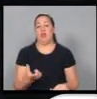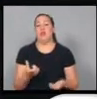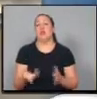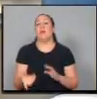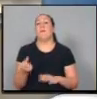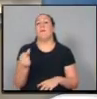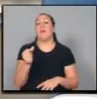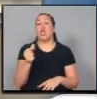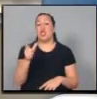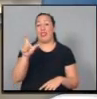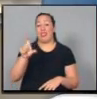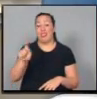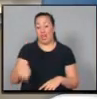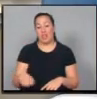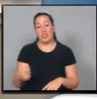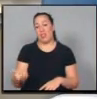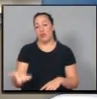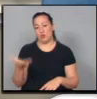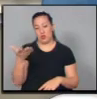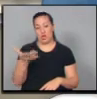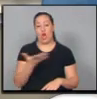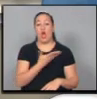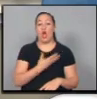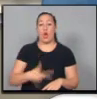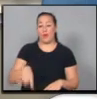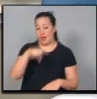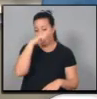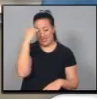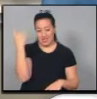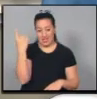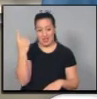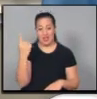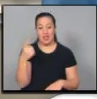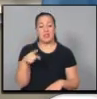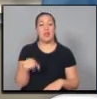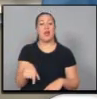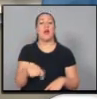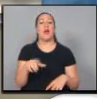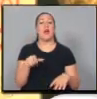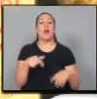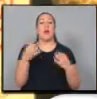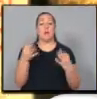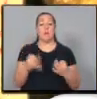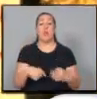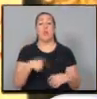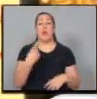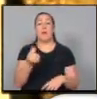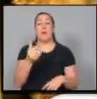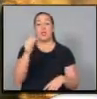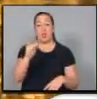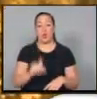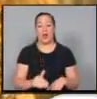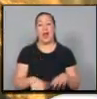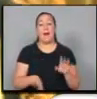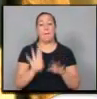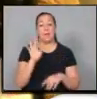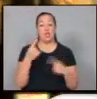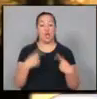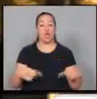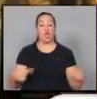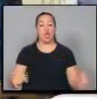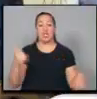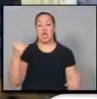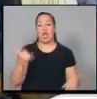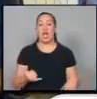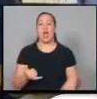tarjeta. Según el Gobierno Nacional, la medida llevará a una baja en los precios. La mayoría de los productos tienen cargados